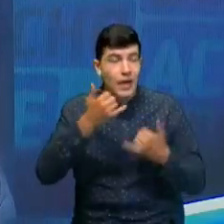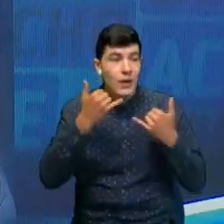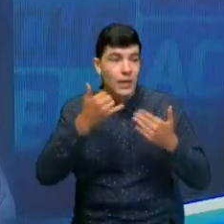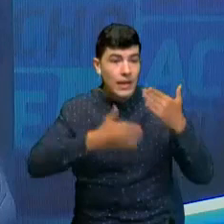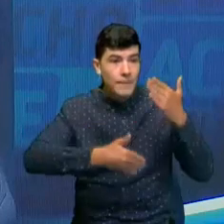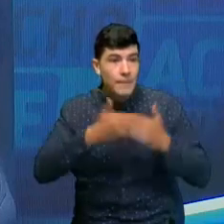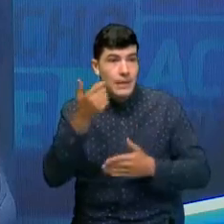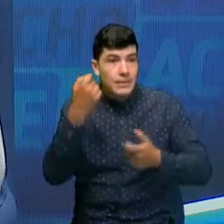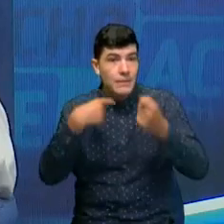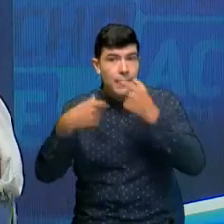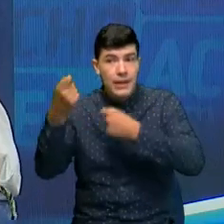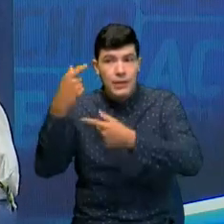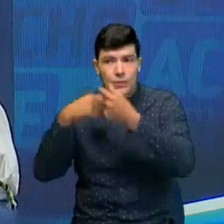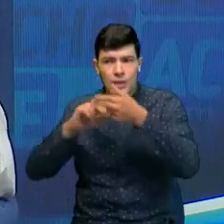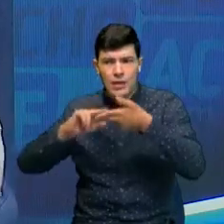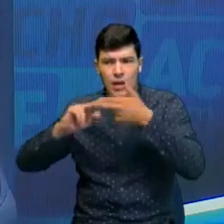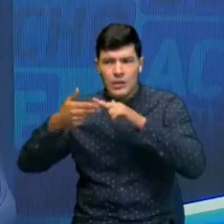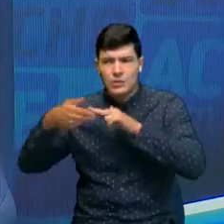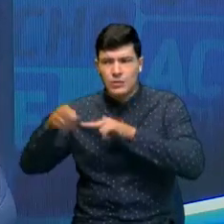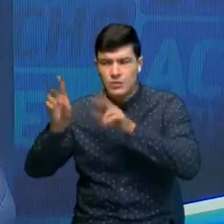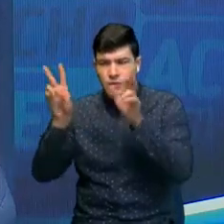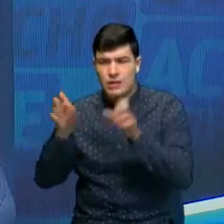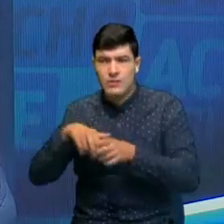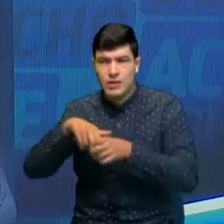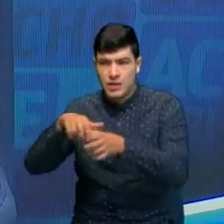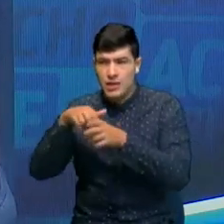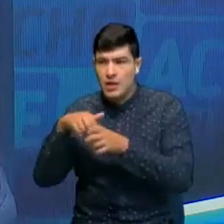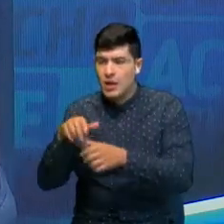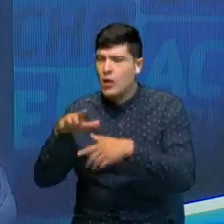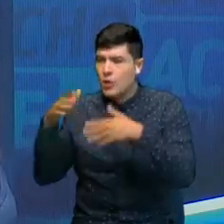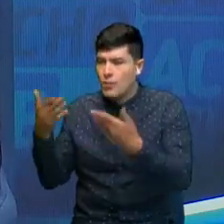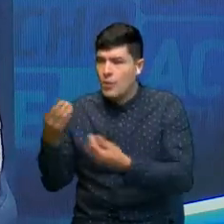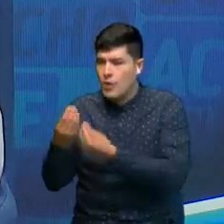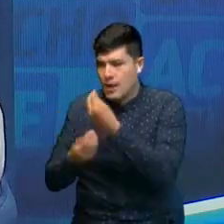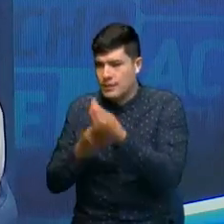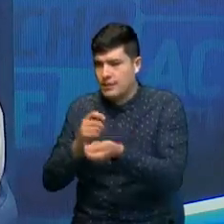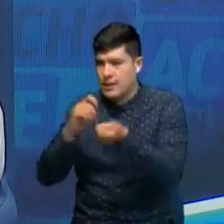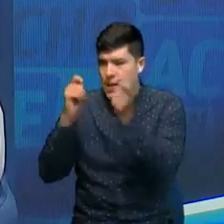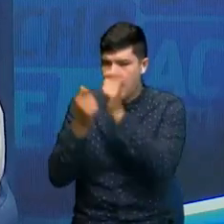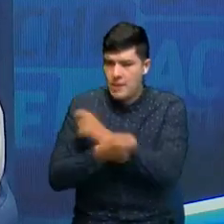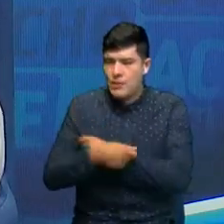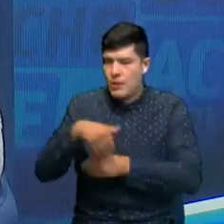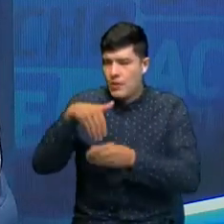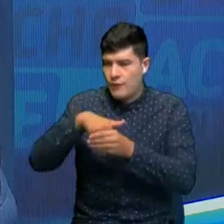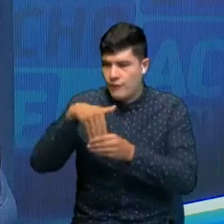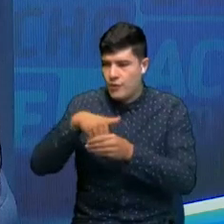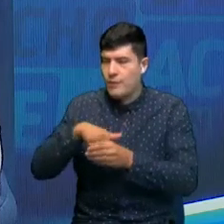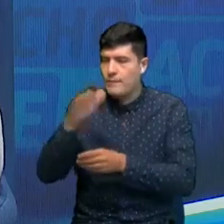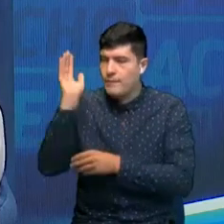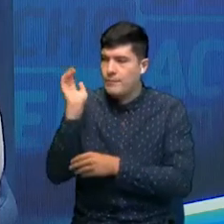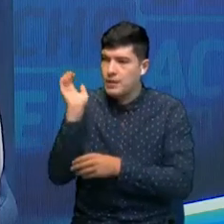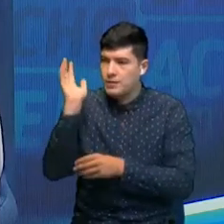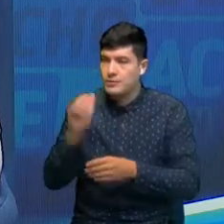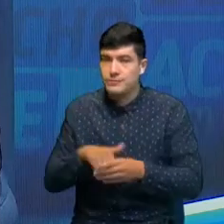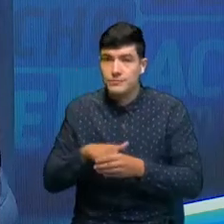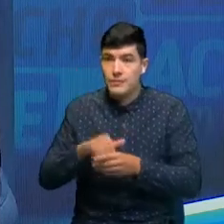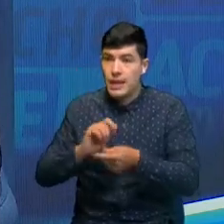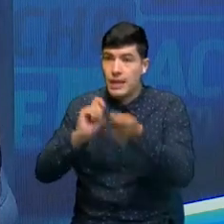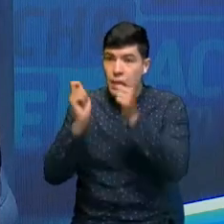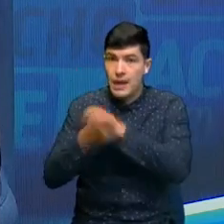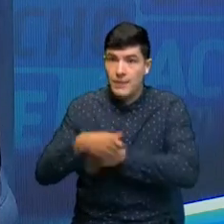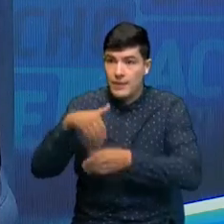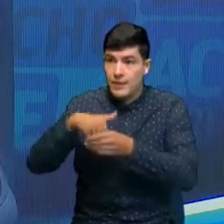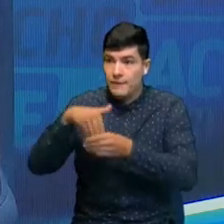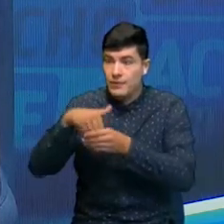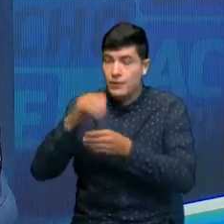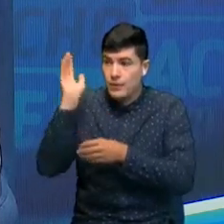preguntar acerca precisamente del traslado de fondo de pensiones. Y pues generalmente el traslado del fondo de